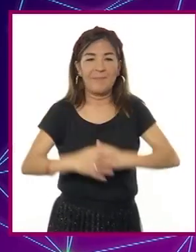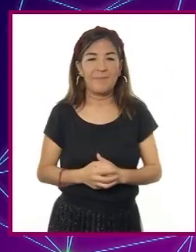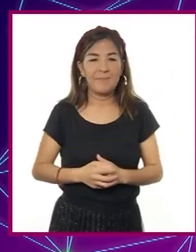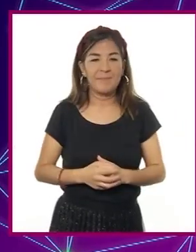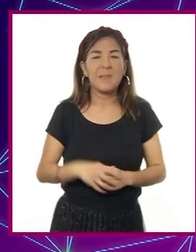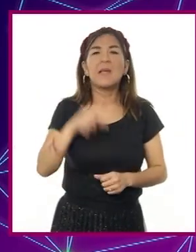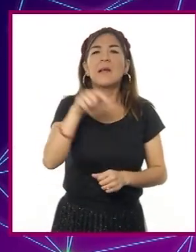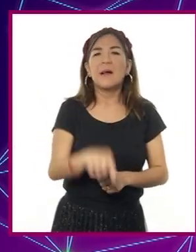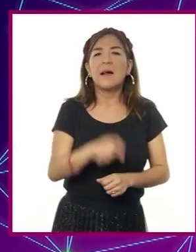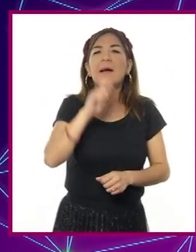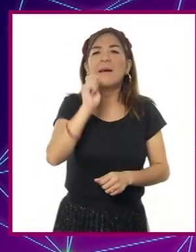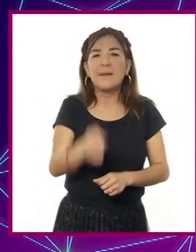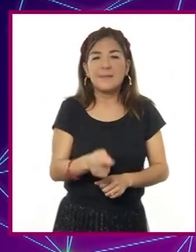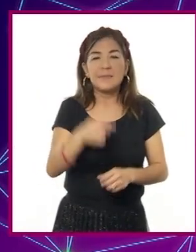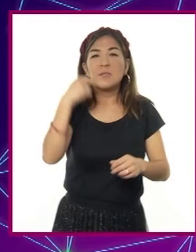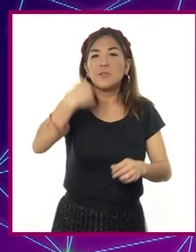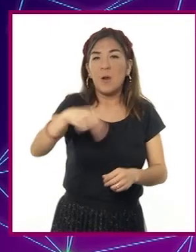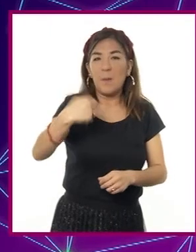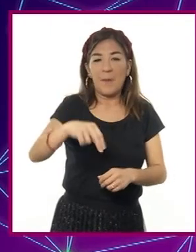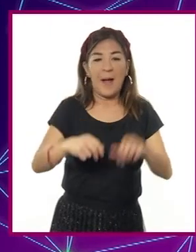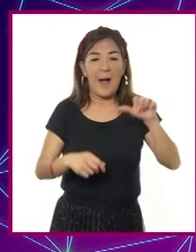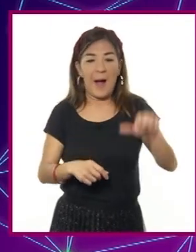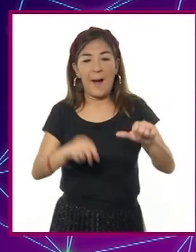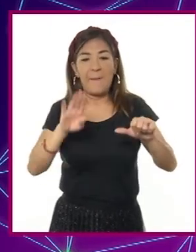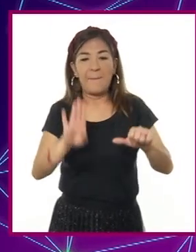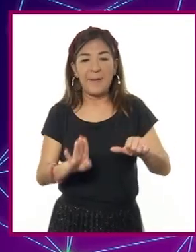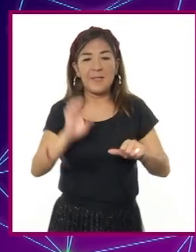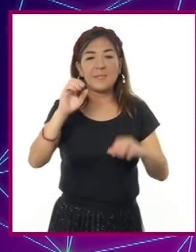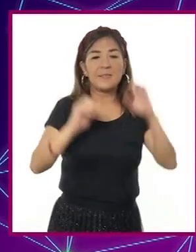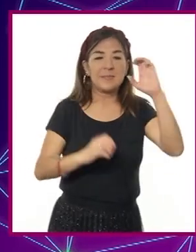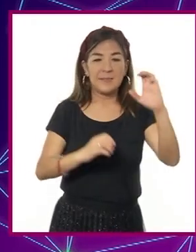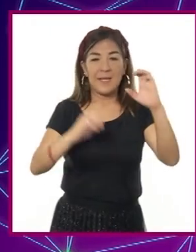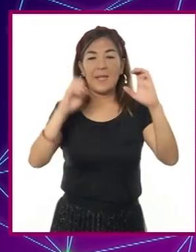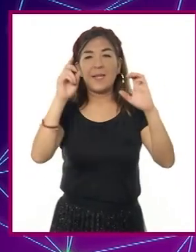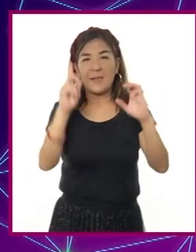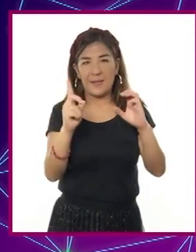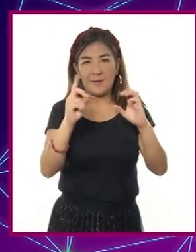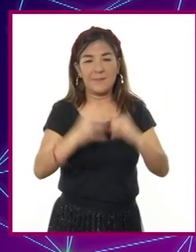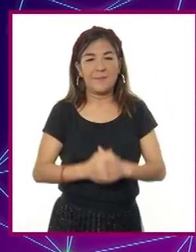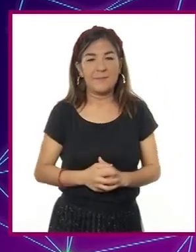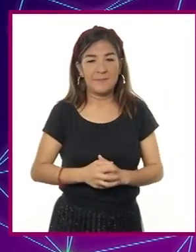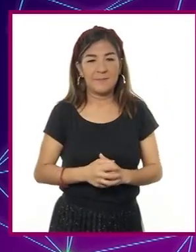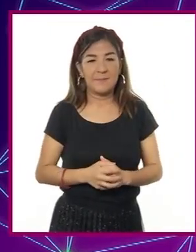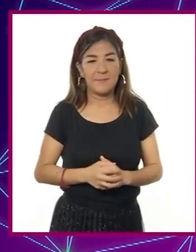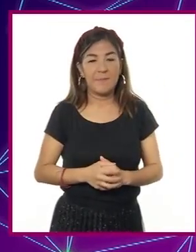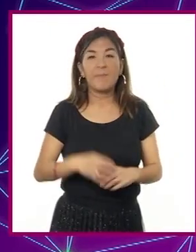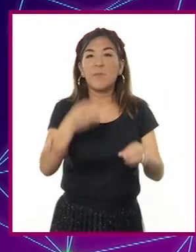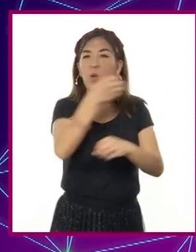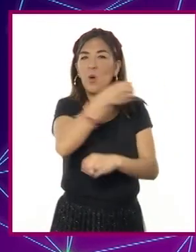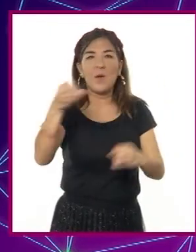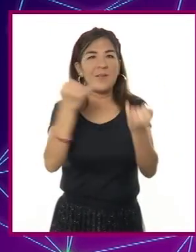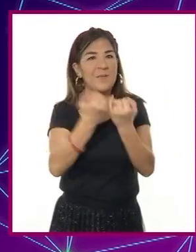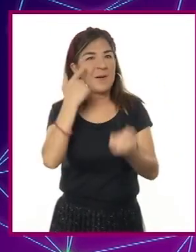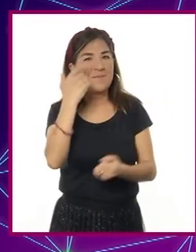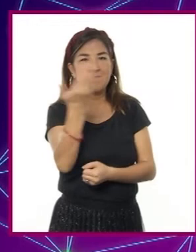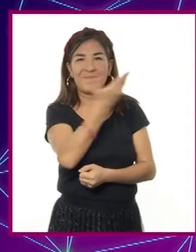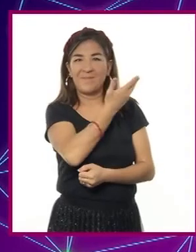nombra a los vértices del cuadrado como A, B, C y D, en el orden que se muestra en